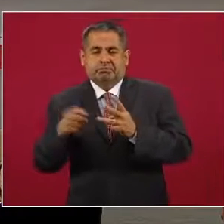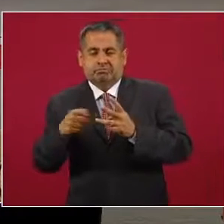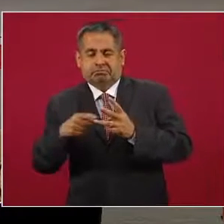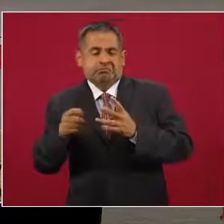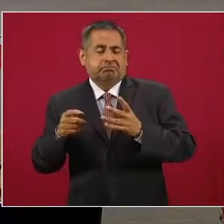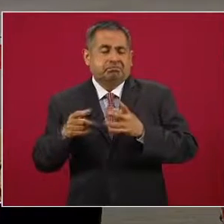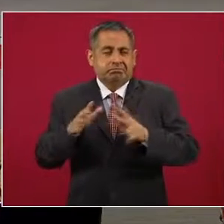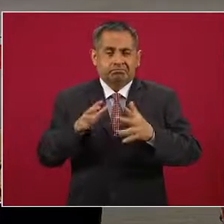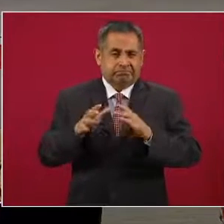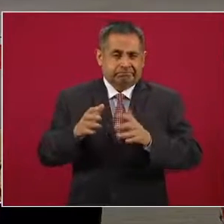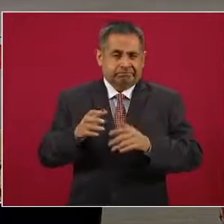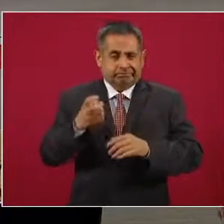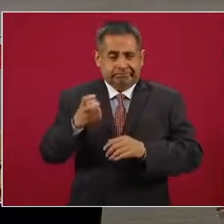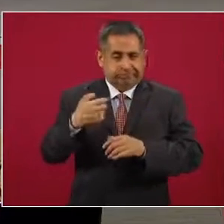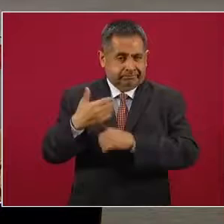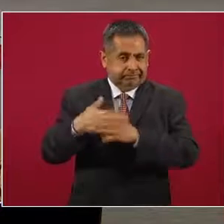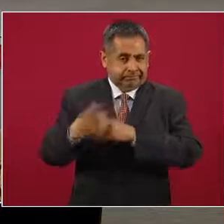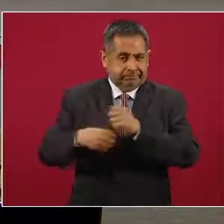estar